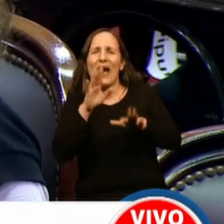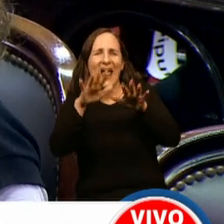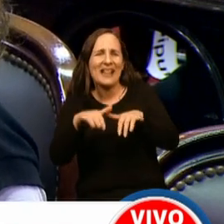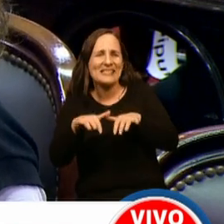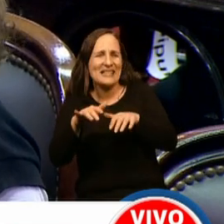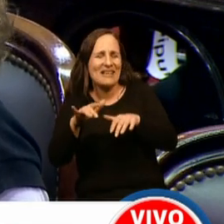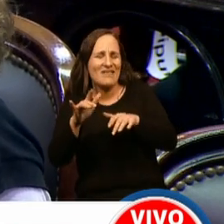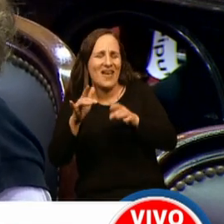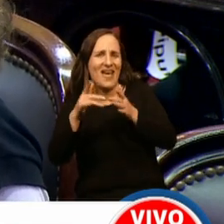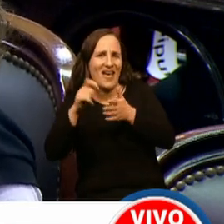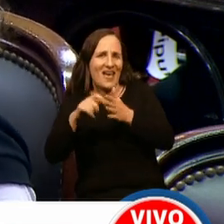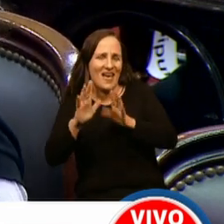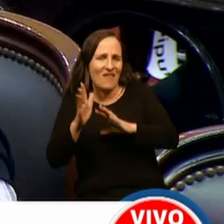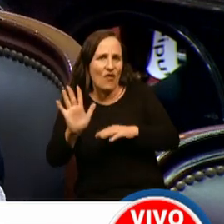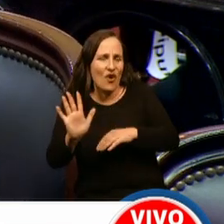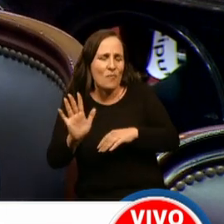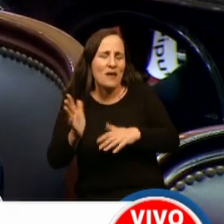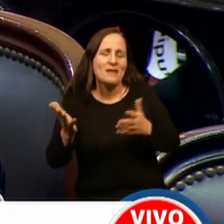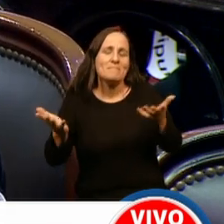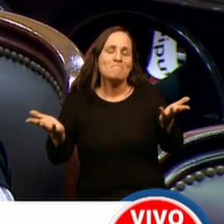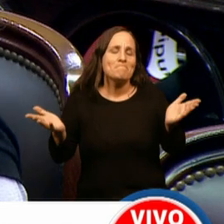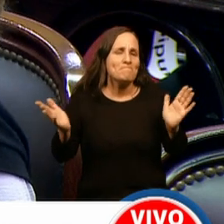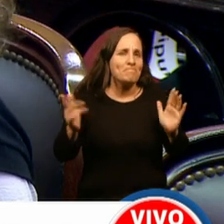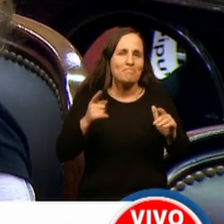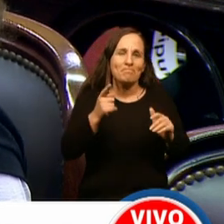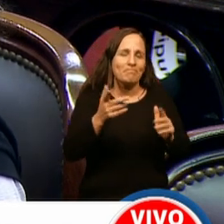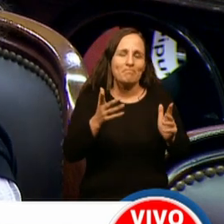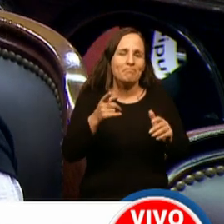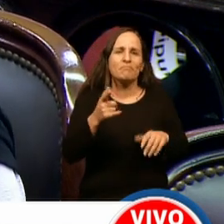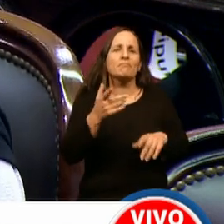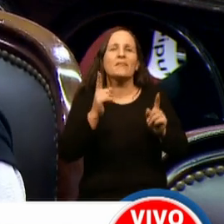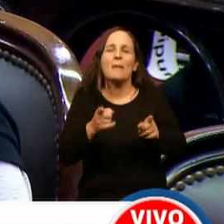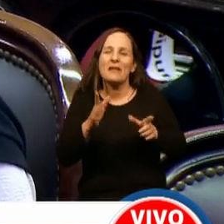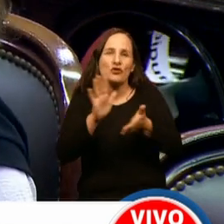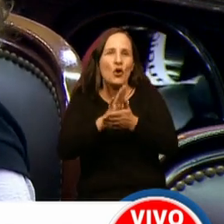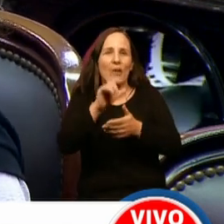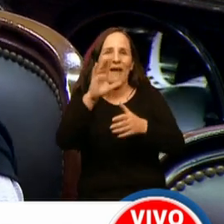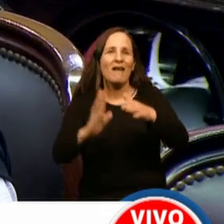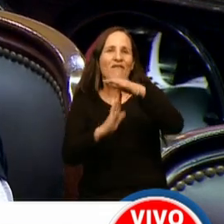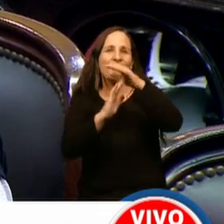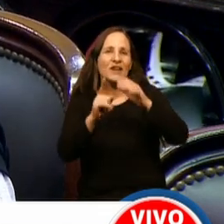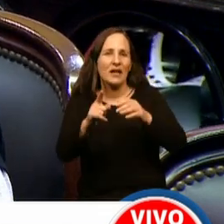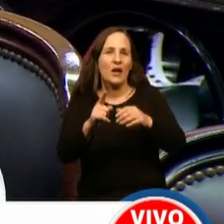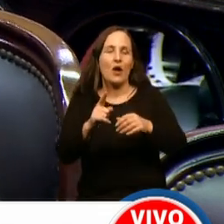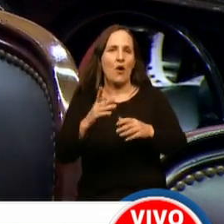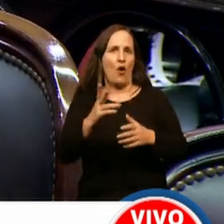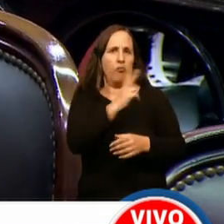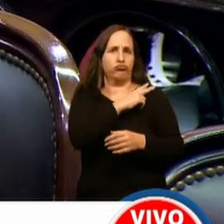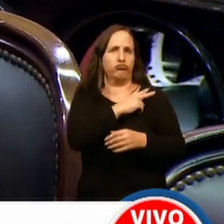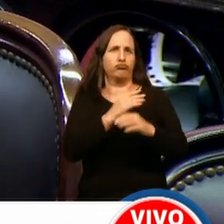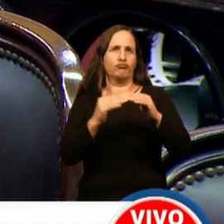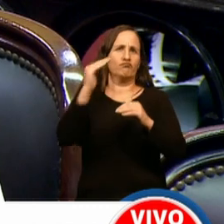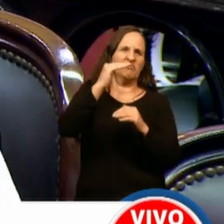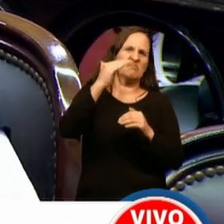mujeres como decía hay muy baja representación en en el gobierno corporativo en los ejecutivos de alto rango apenas llegan al